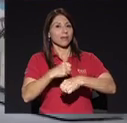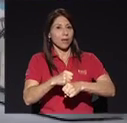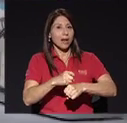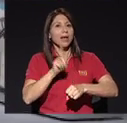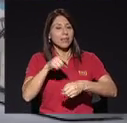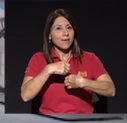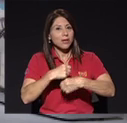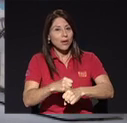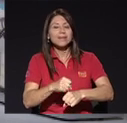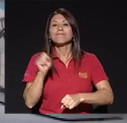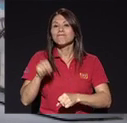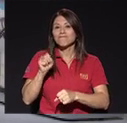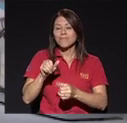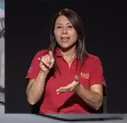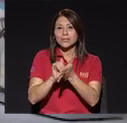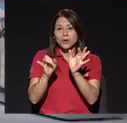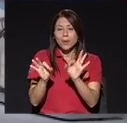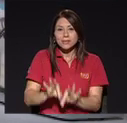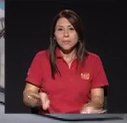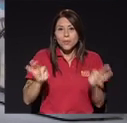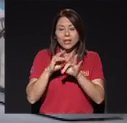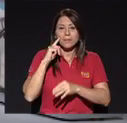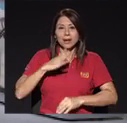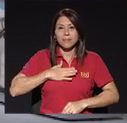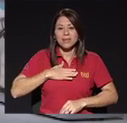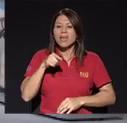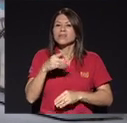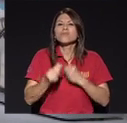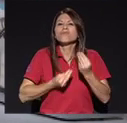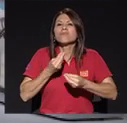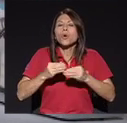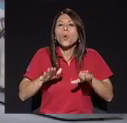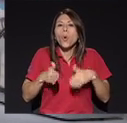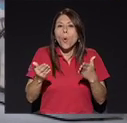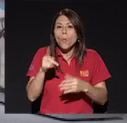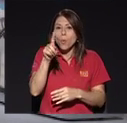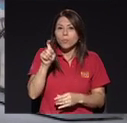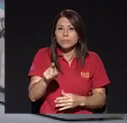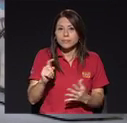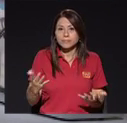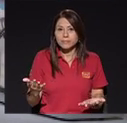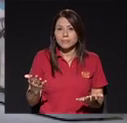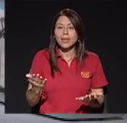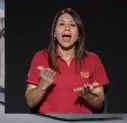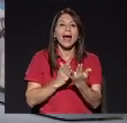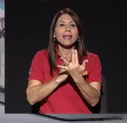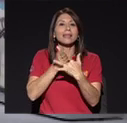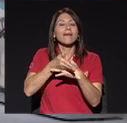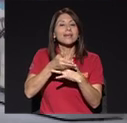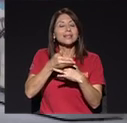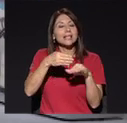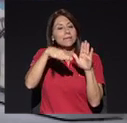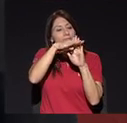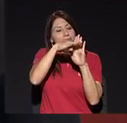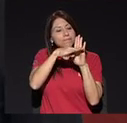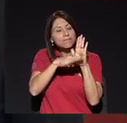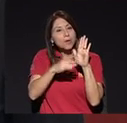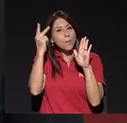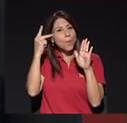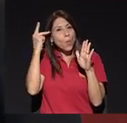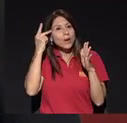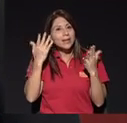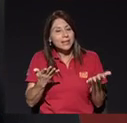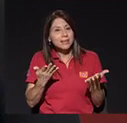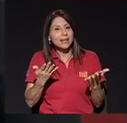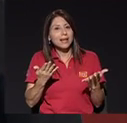actuar. Eso es lo más importante para mí. ¿Y cómo se hace esto? A través de realmente políticas, o sea,